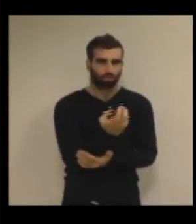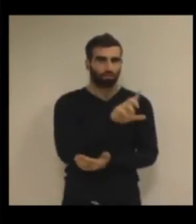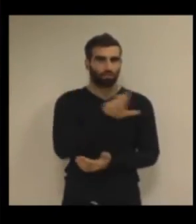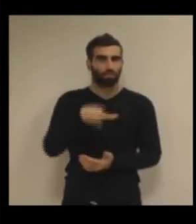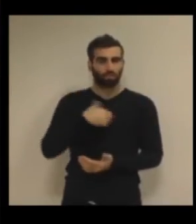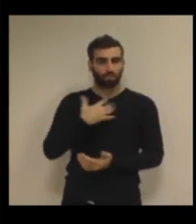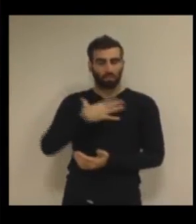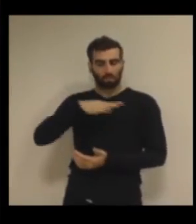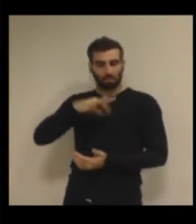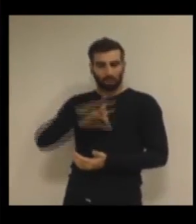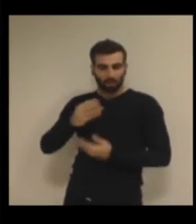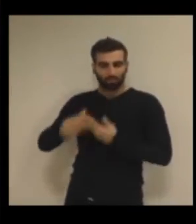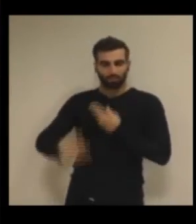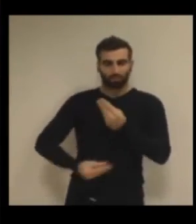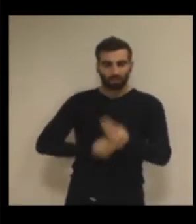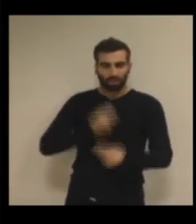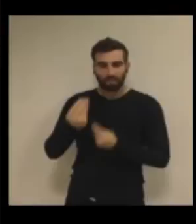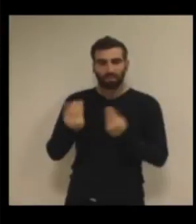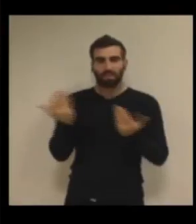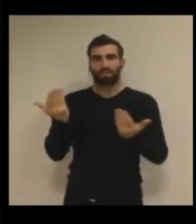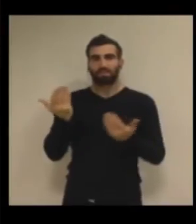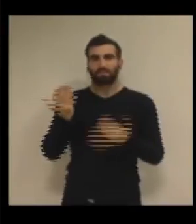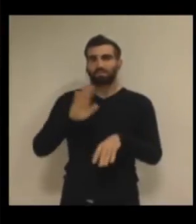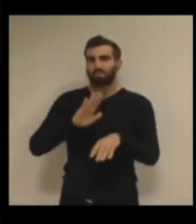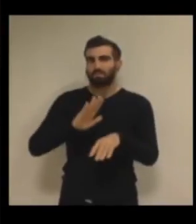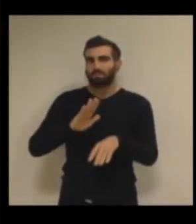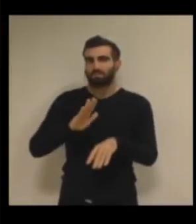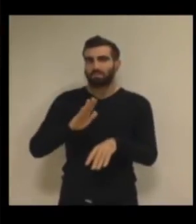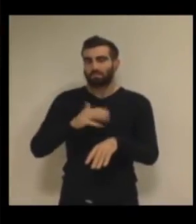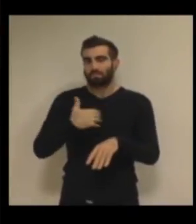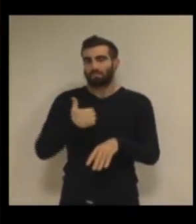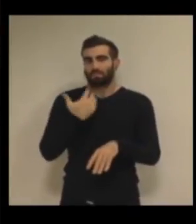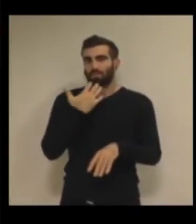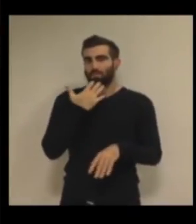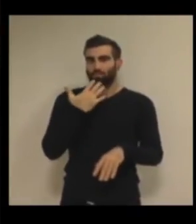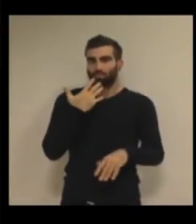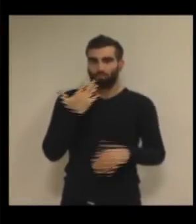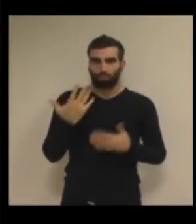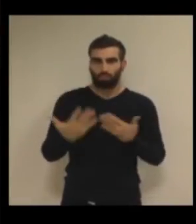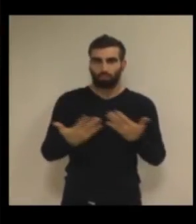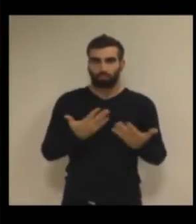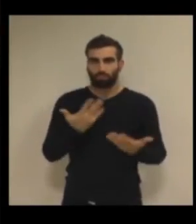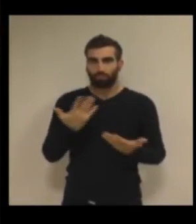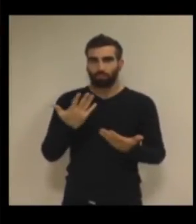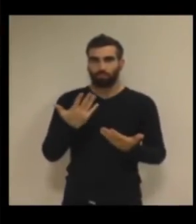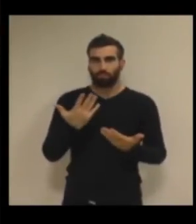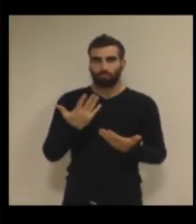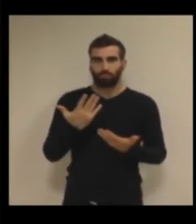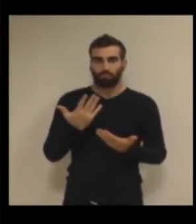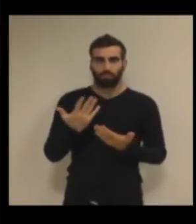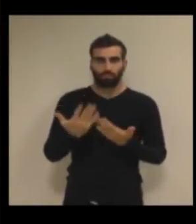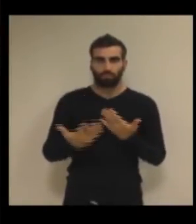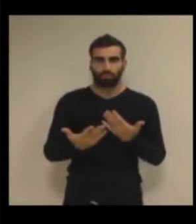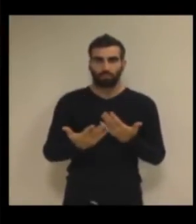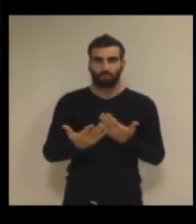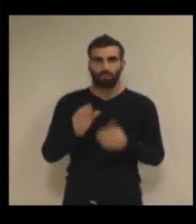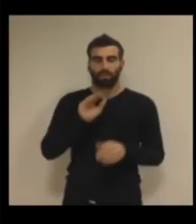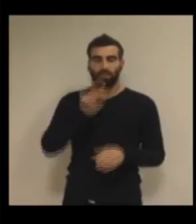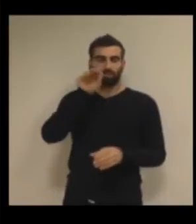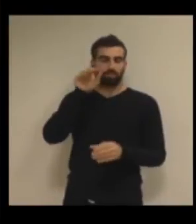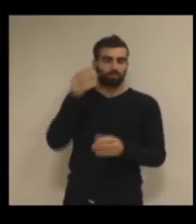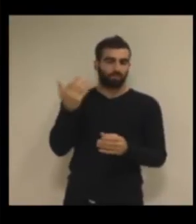utilizable como nos gustaría cuando digamos, entra en juego el tema de